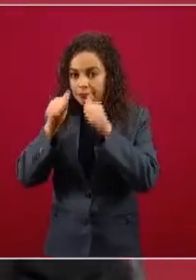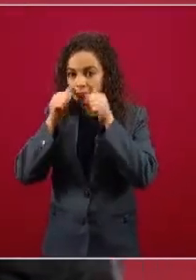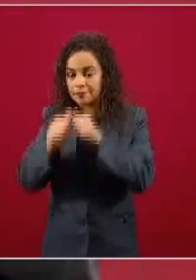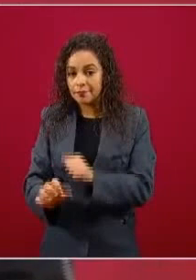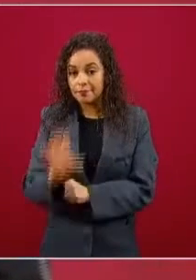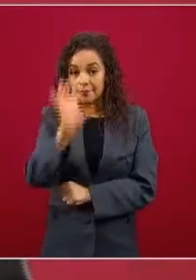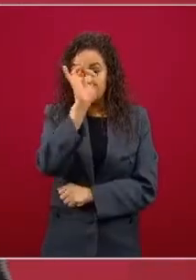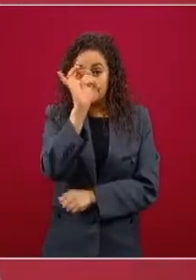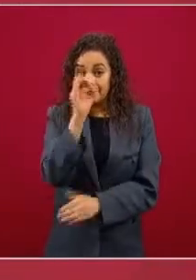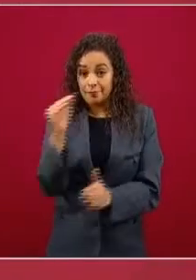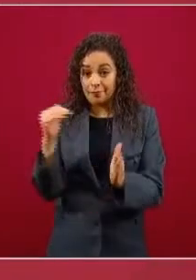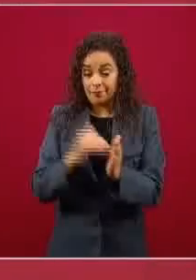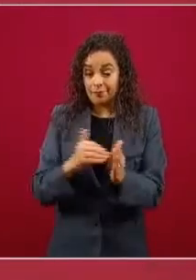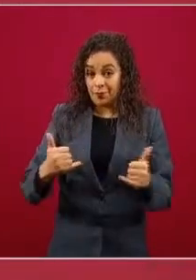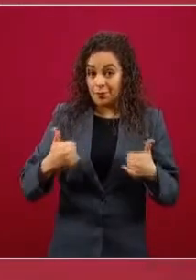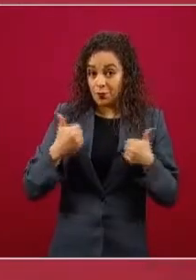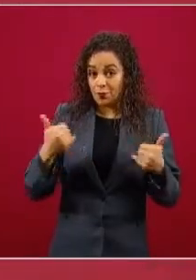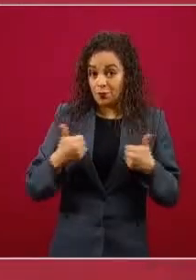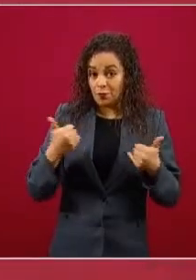estudiantes